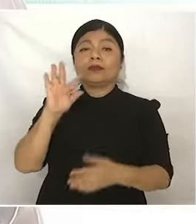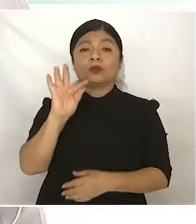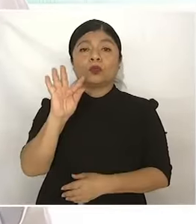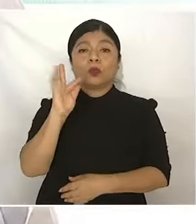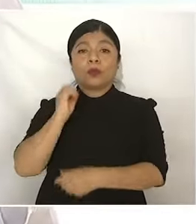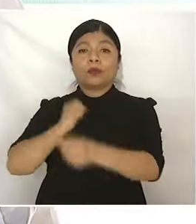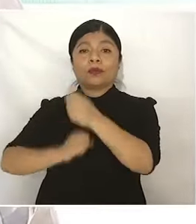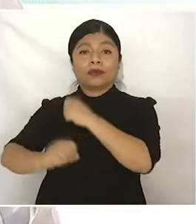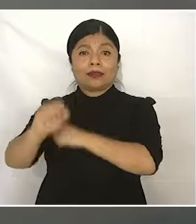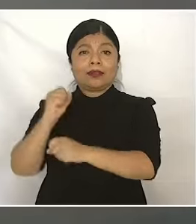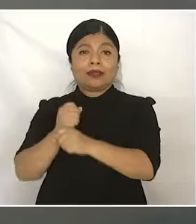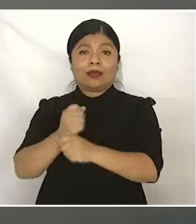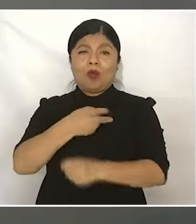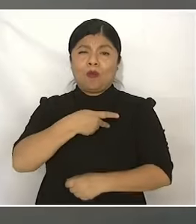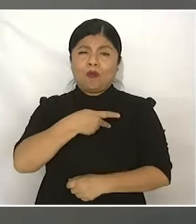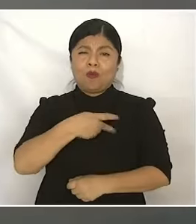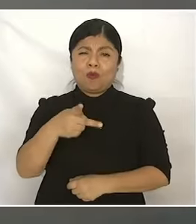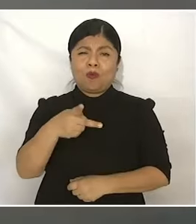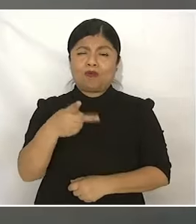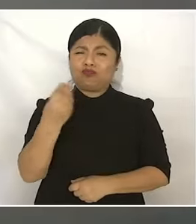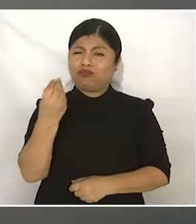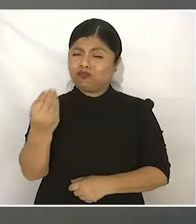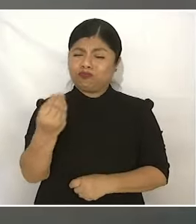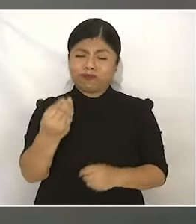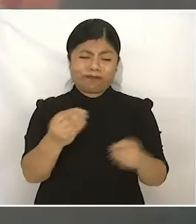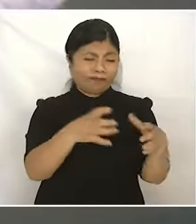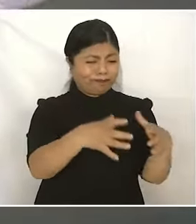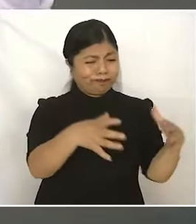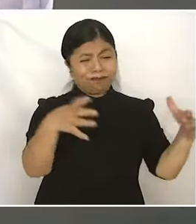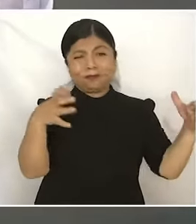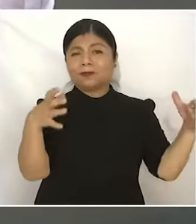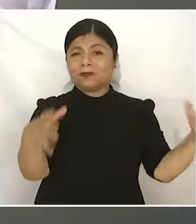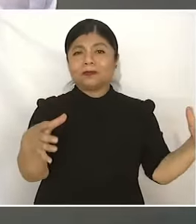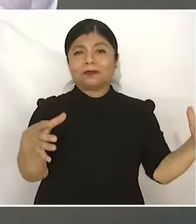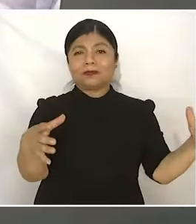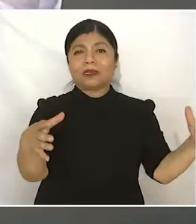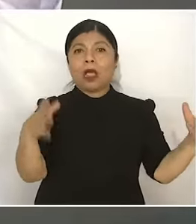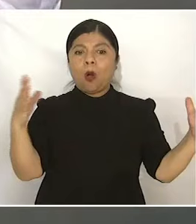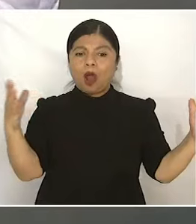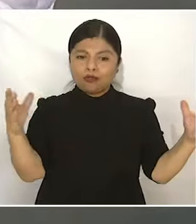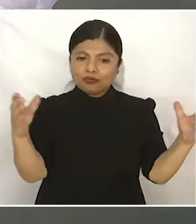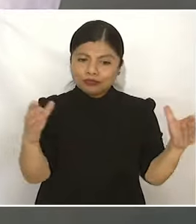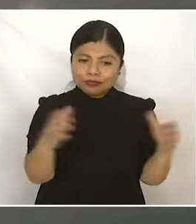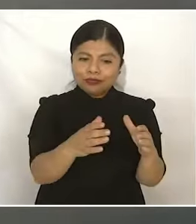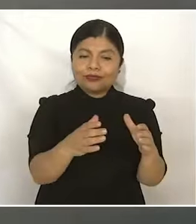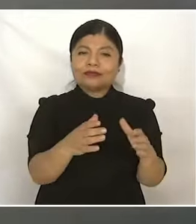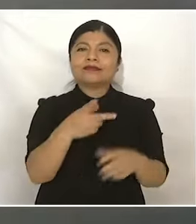la pobreza en México. Eso lo logramos.